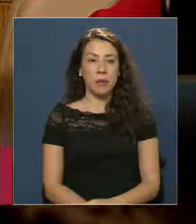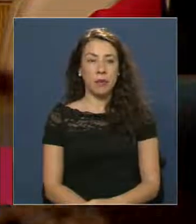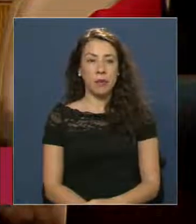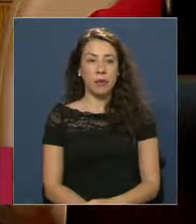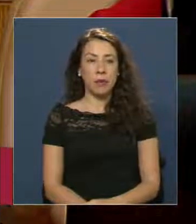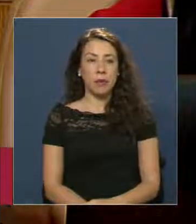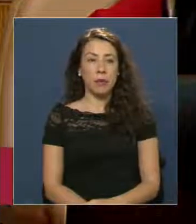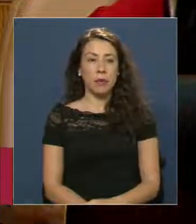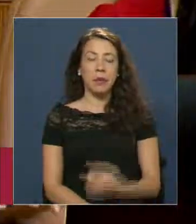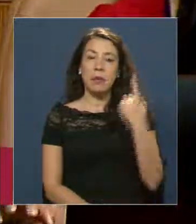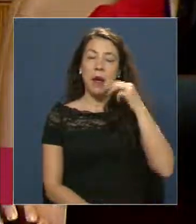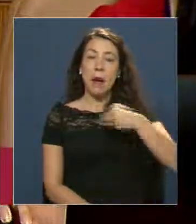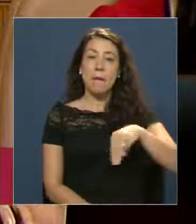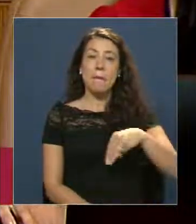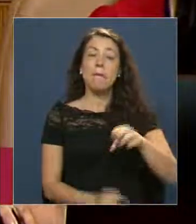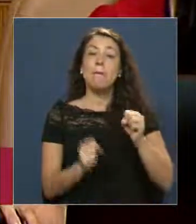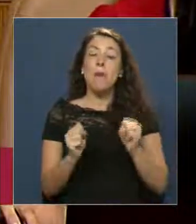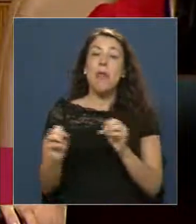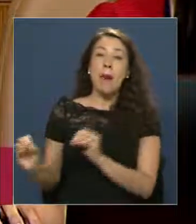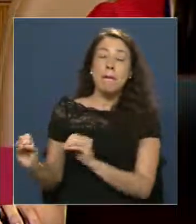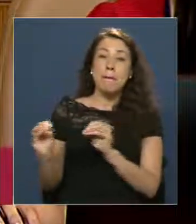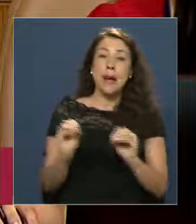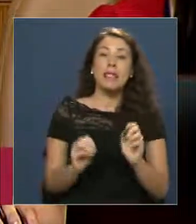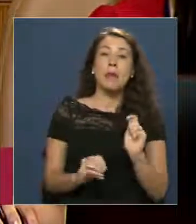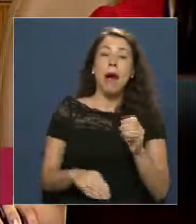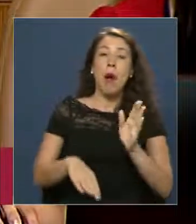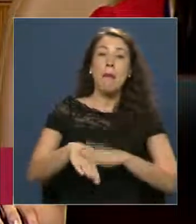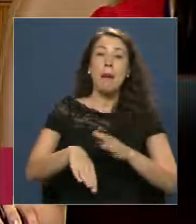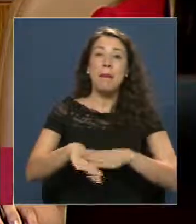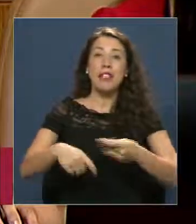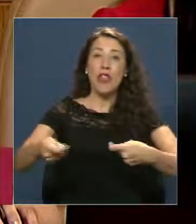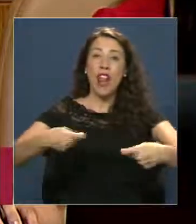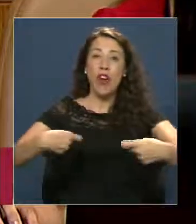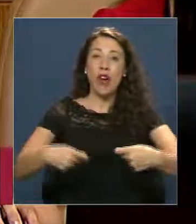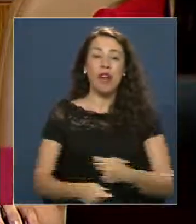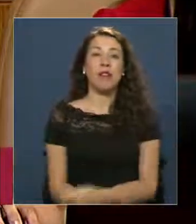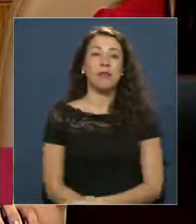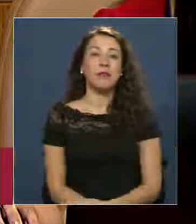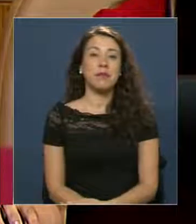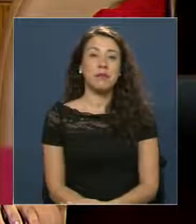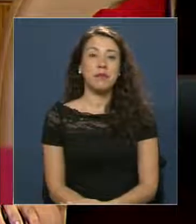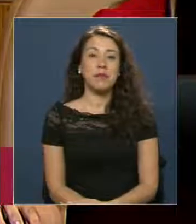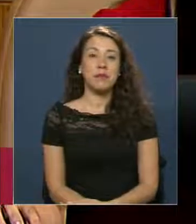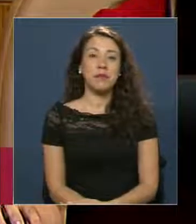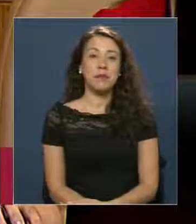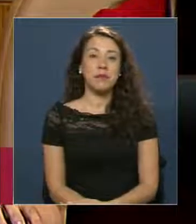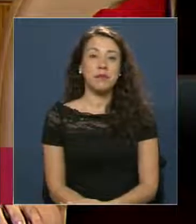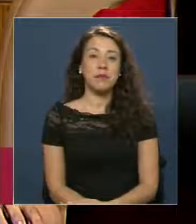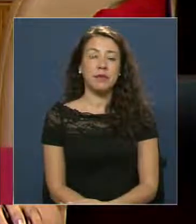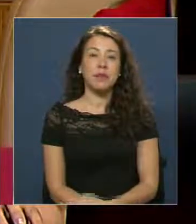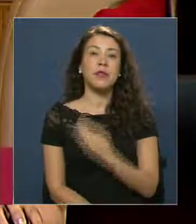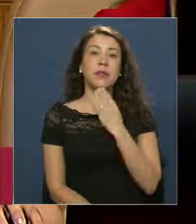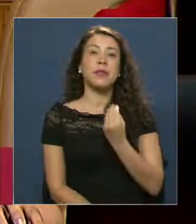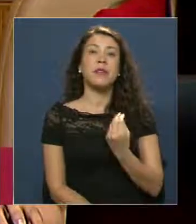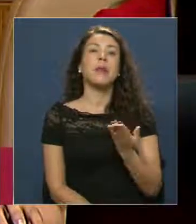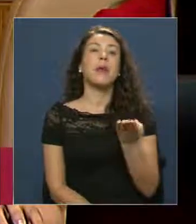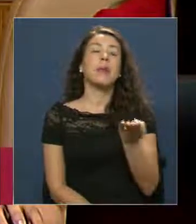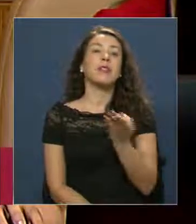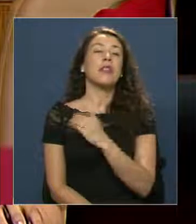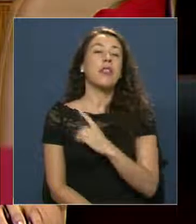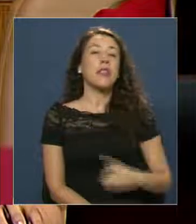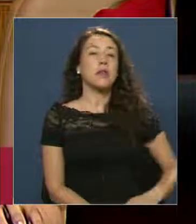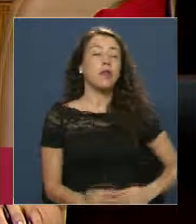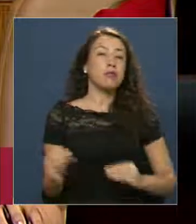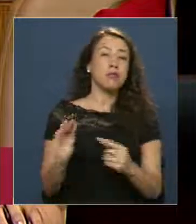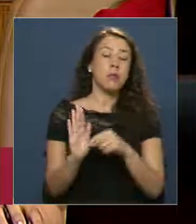aquí es para que los municipios puedan postergar el pago de patentes. Por eso me parece muy bien la solicitud del diputado de ver